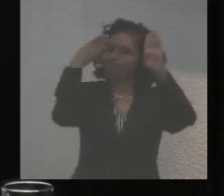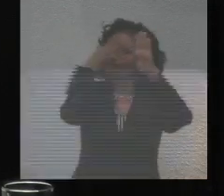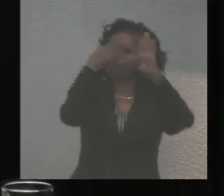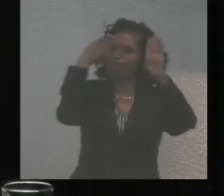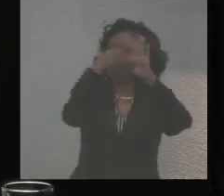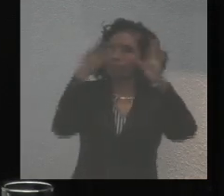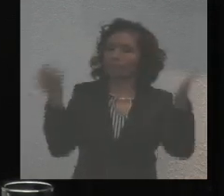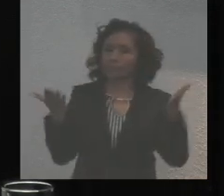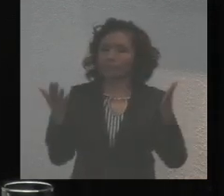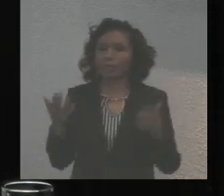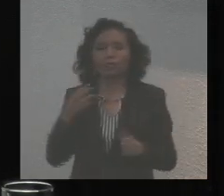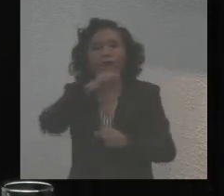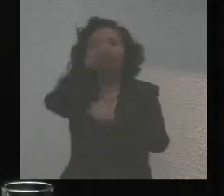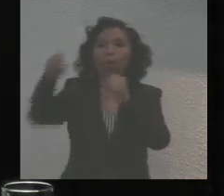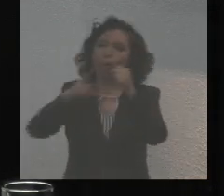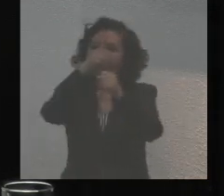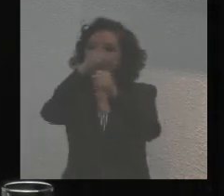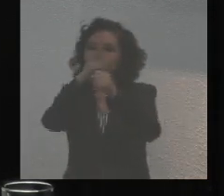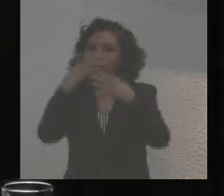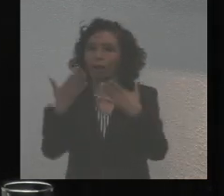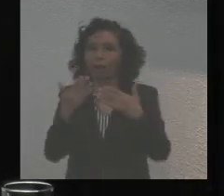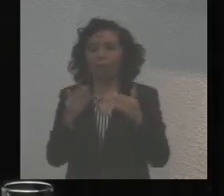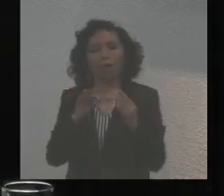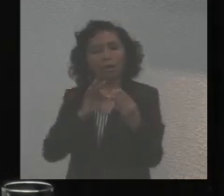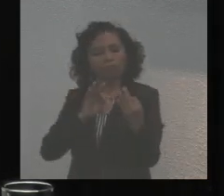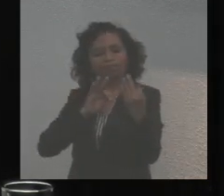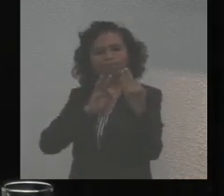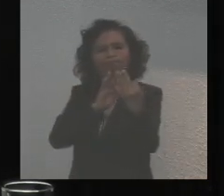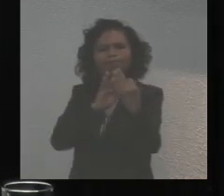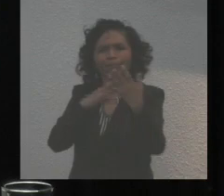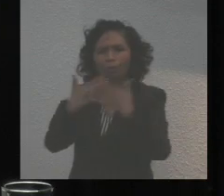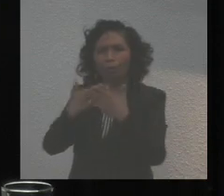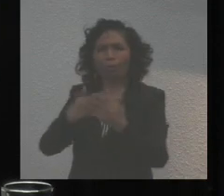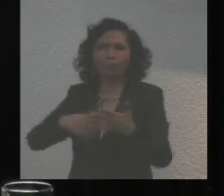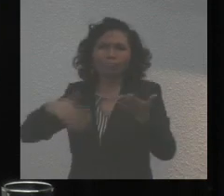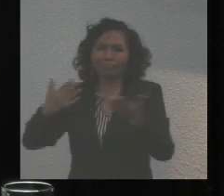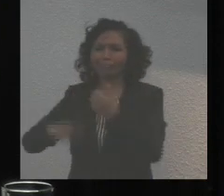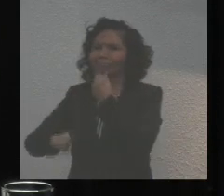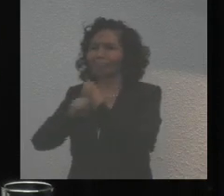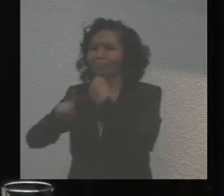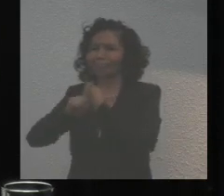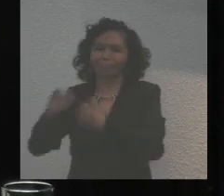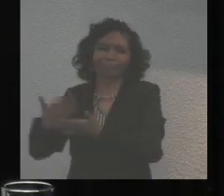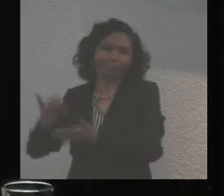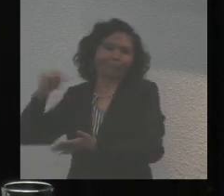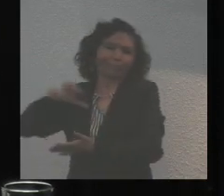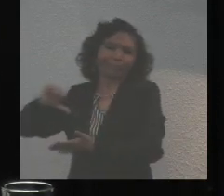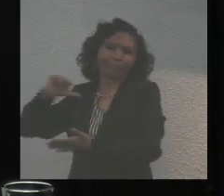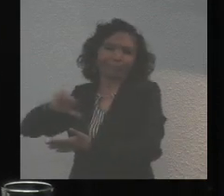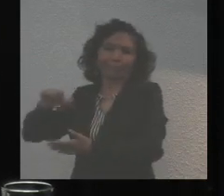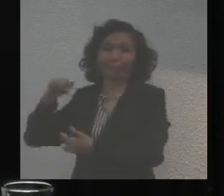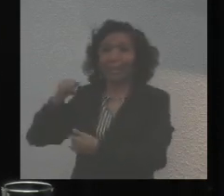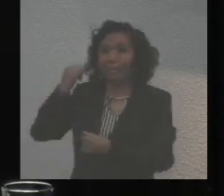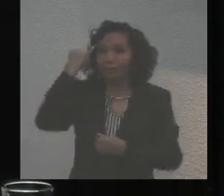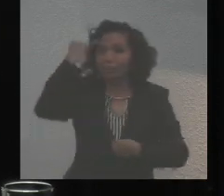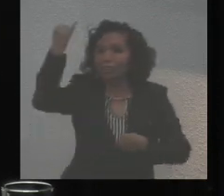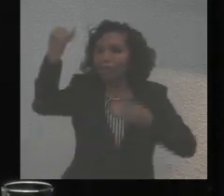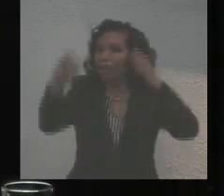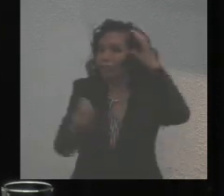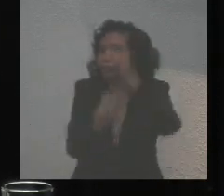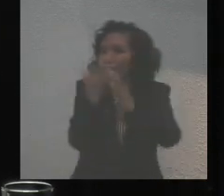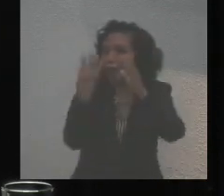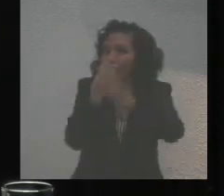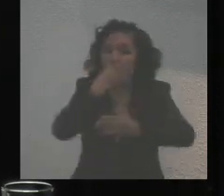tiempo una gran oportunidad para enfrentar los viejos problemas que padecemos a partir de ideas innovadoras. Es por